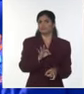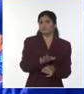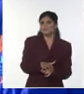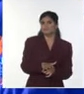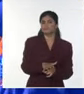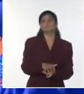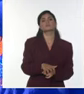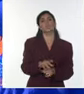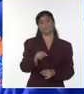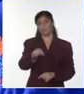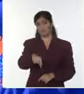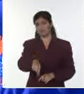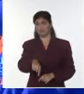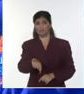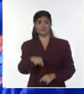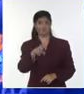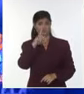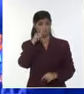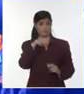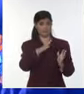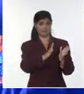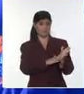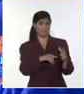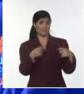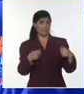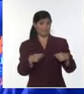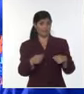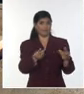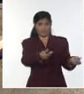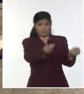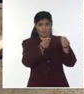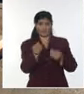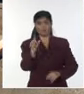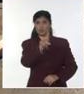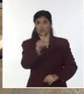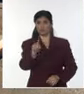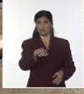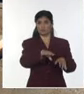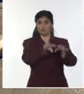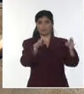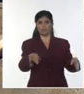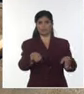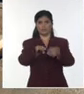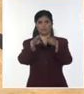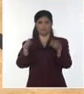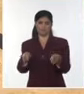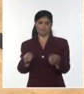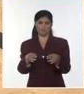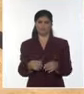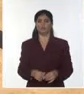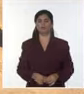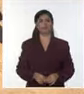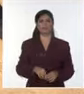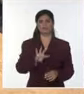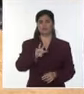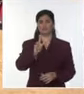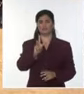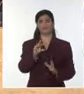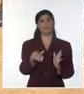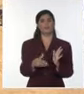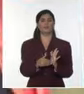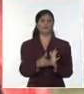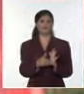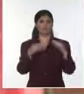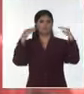este mes, que debemos estar recibiendo ya los primeros 11 contenedores de pilotes de Incao. Unos 43 mil paneles han de instalarse hasta